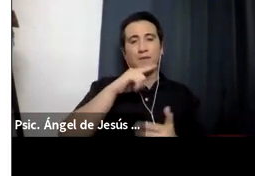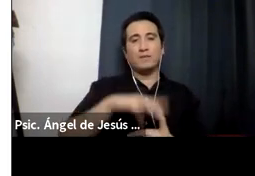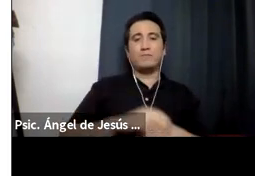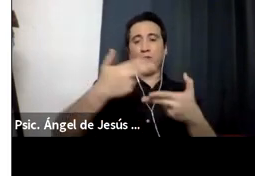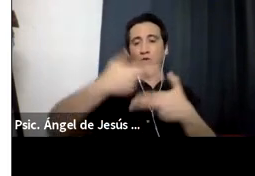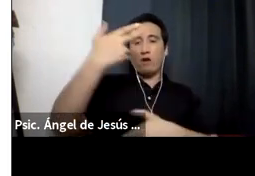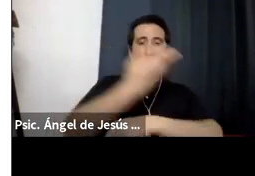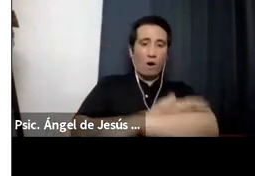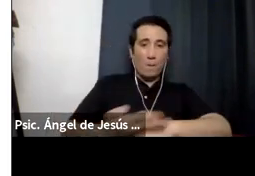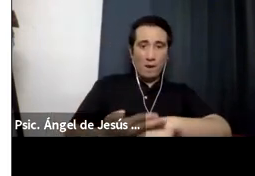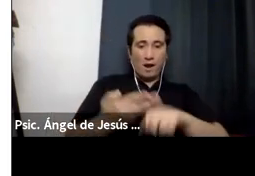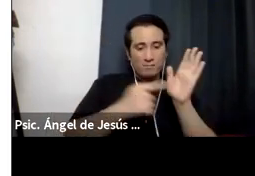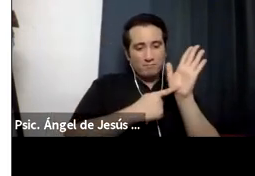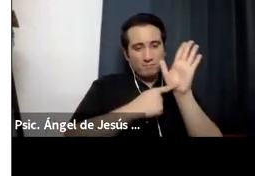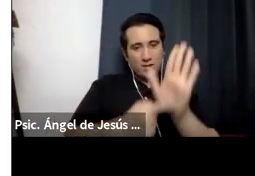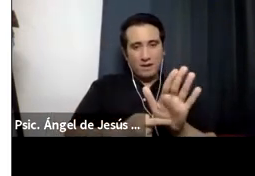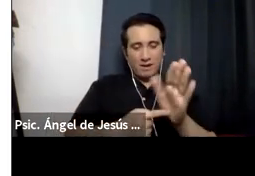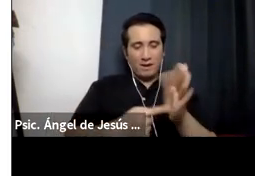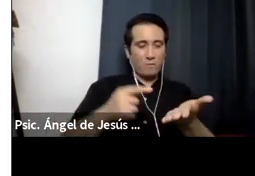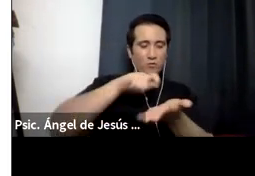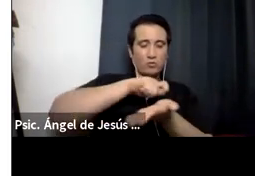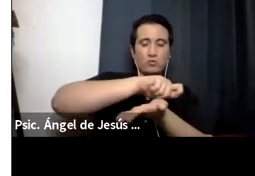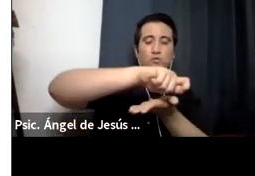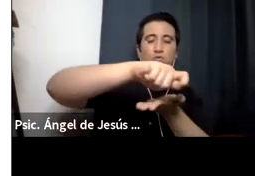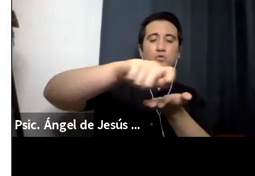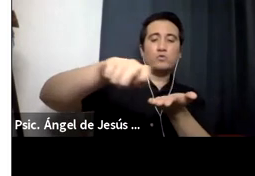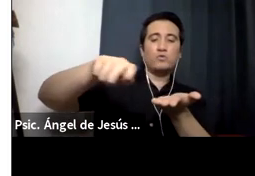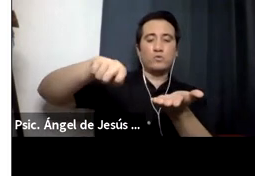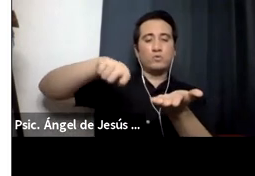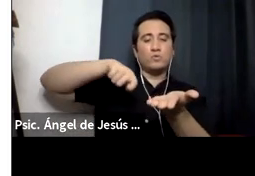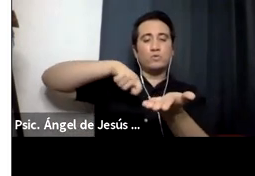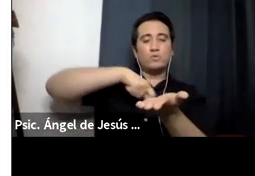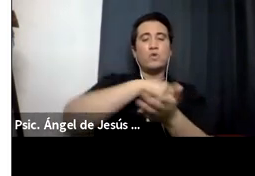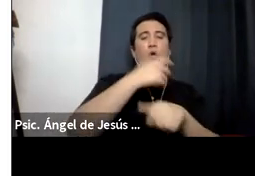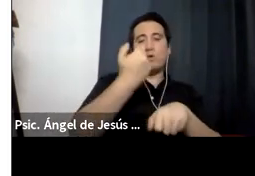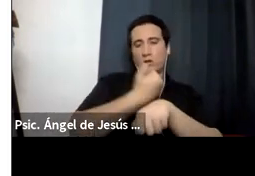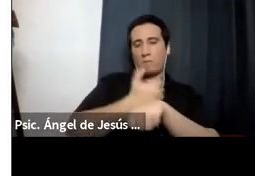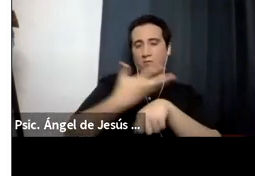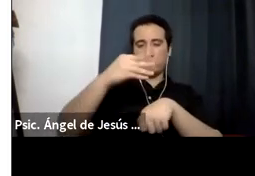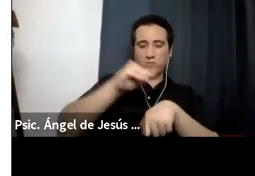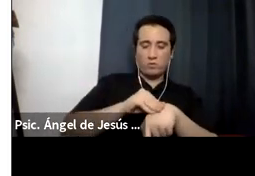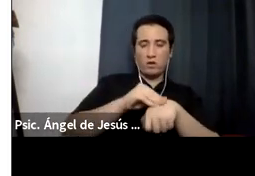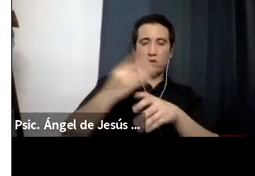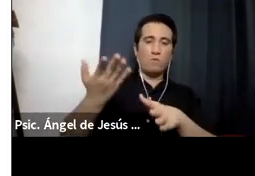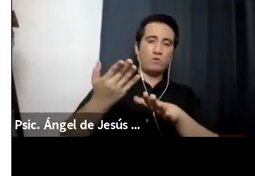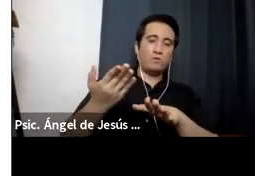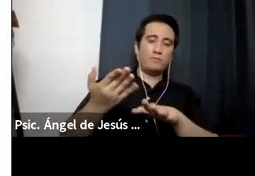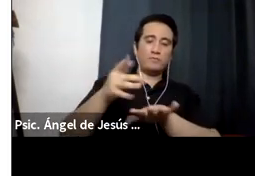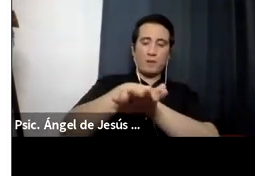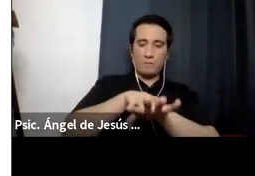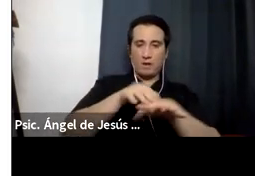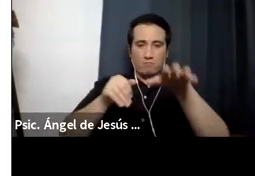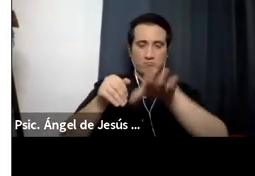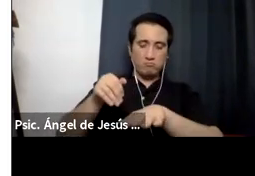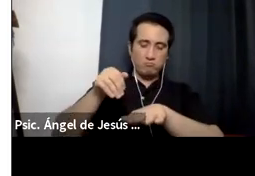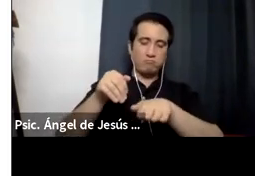Blanca, marcamos el contorno del pie con los zapatos puestos, ¿no? Nos ponemos el zapato, no, asentamos el